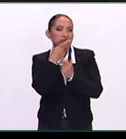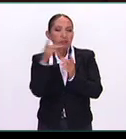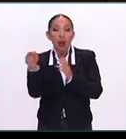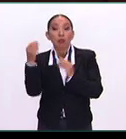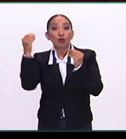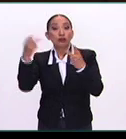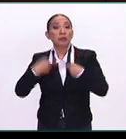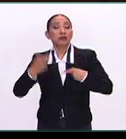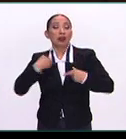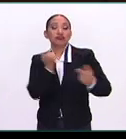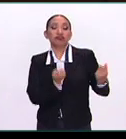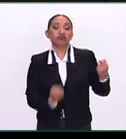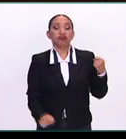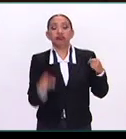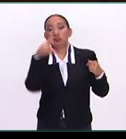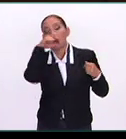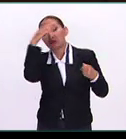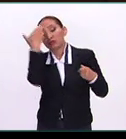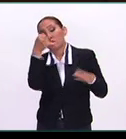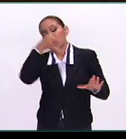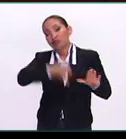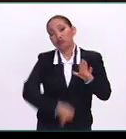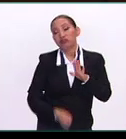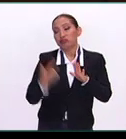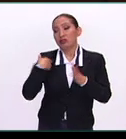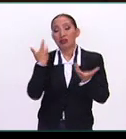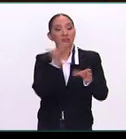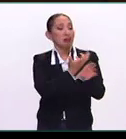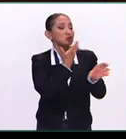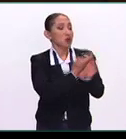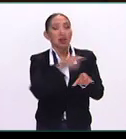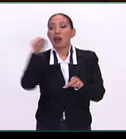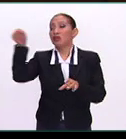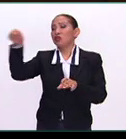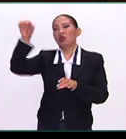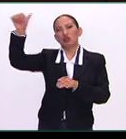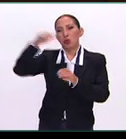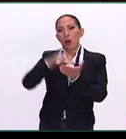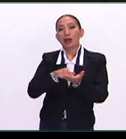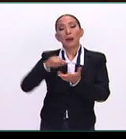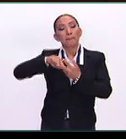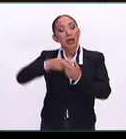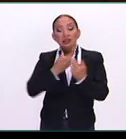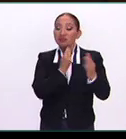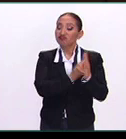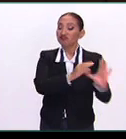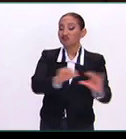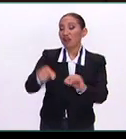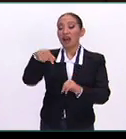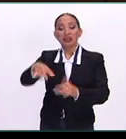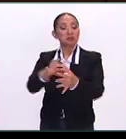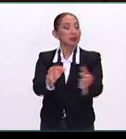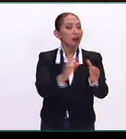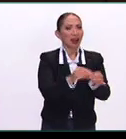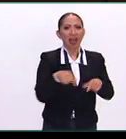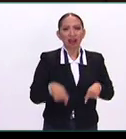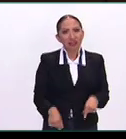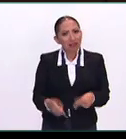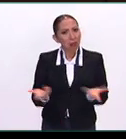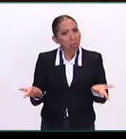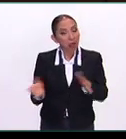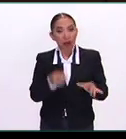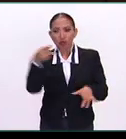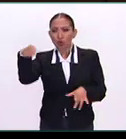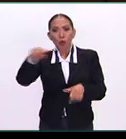muchos mayólogos o una escuela fuerte en Estados Unidos y de otras partes, y empezaron a capacitar gente aquí o a prepararla. En el